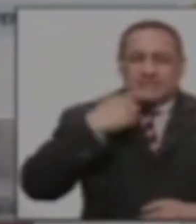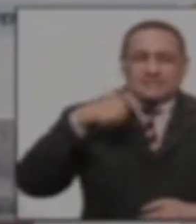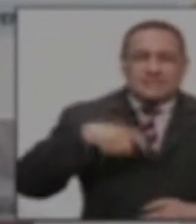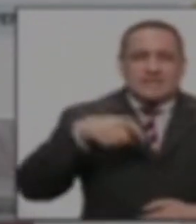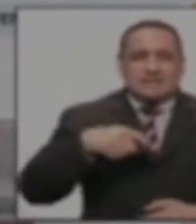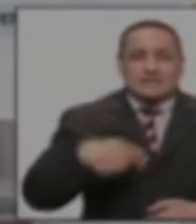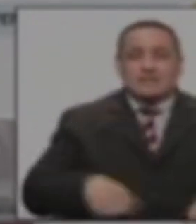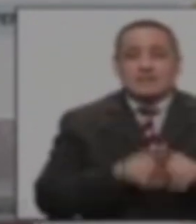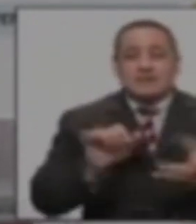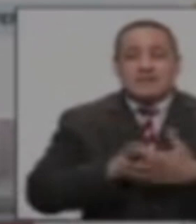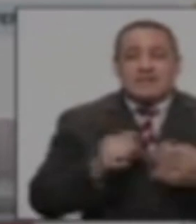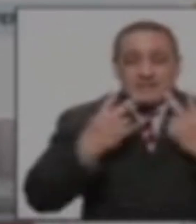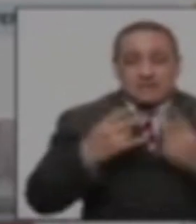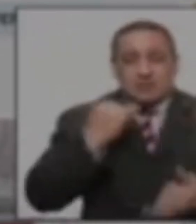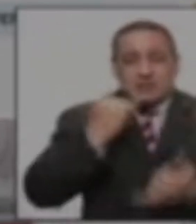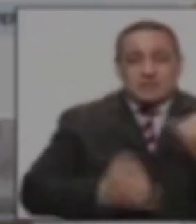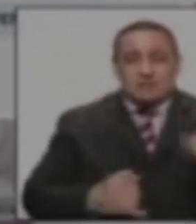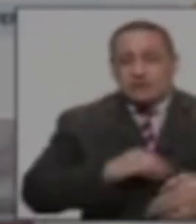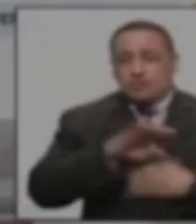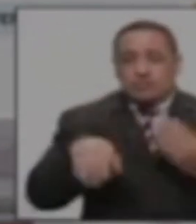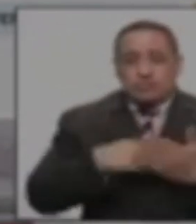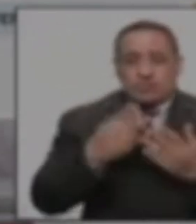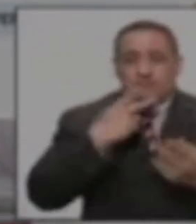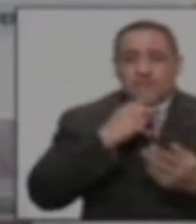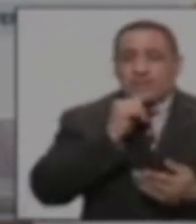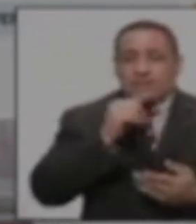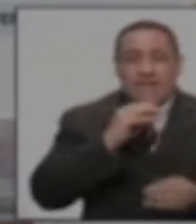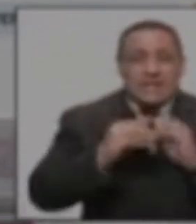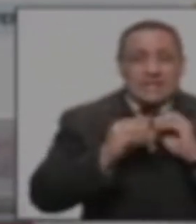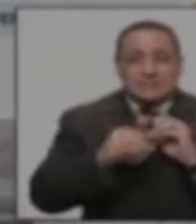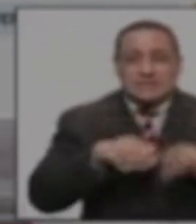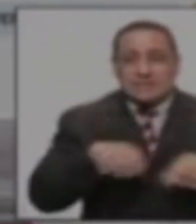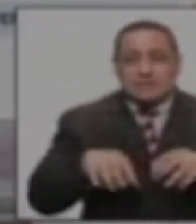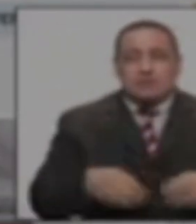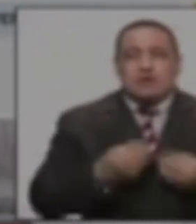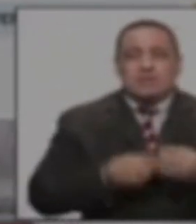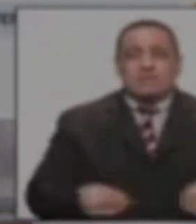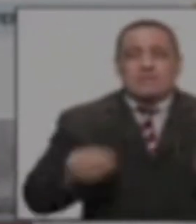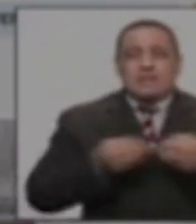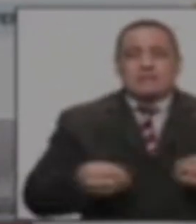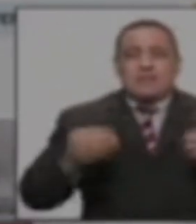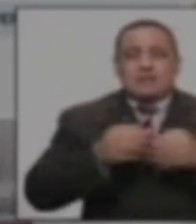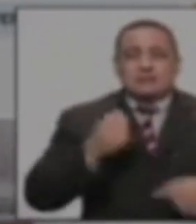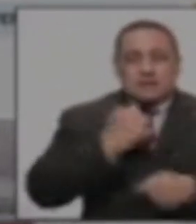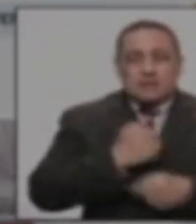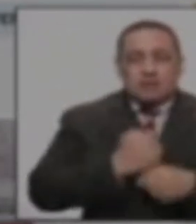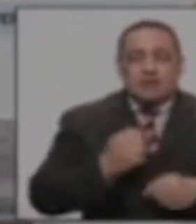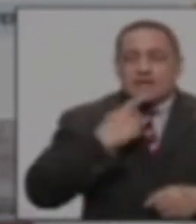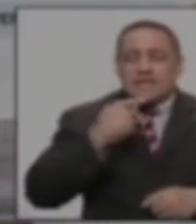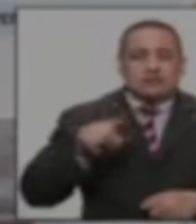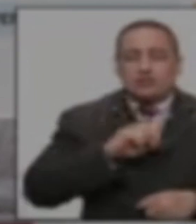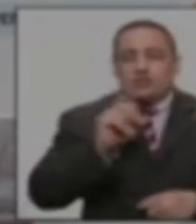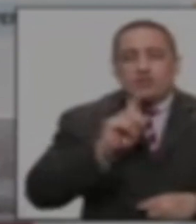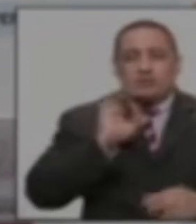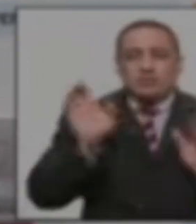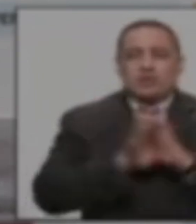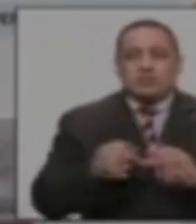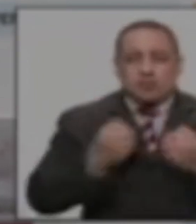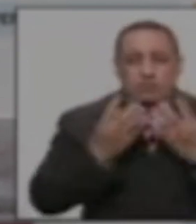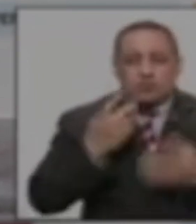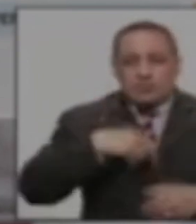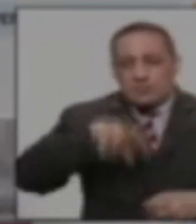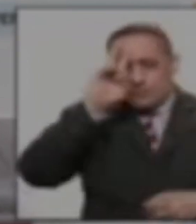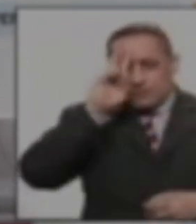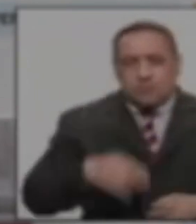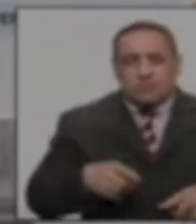necesarias pero tenemos que terminar lo que estamos a medio hacer porque si tenemos más obras a medio hacer eso no es bueno para